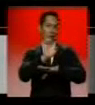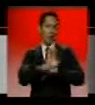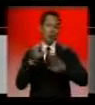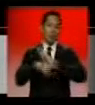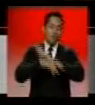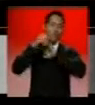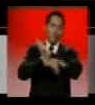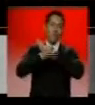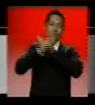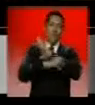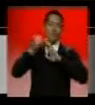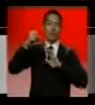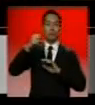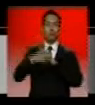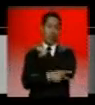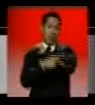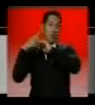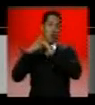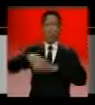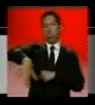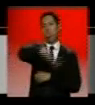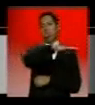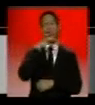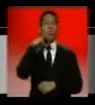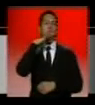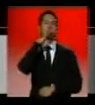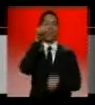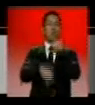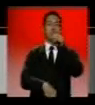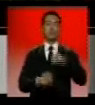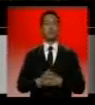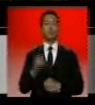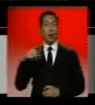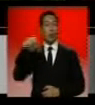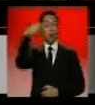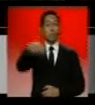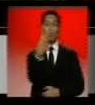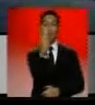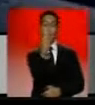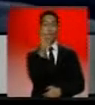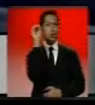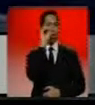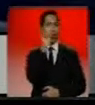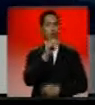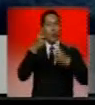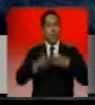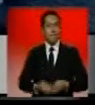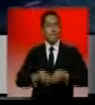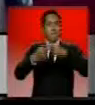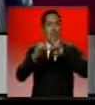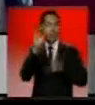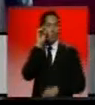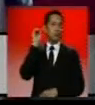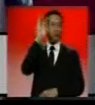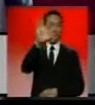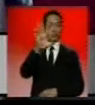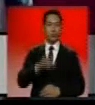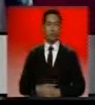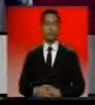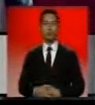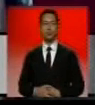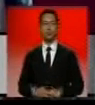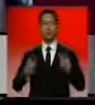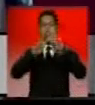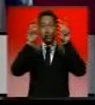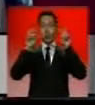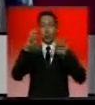Amazonía ecuatoriana. La película se estrenará el próximo 12 de octubre. Ese soy yo. El caso Chevron